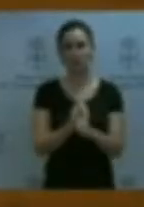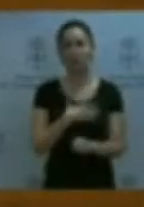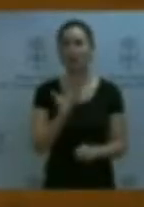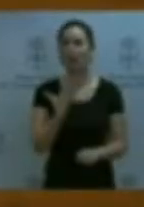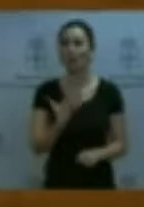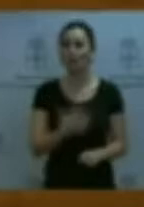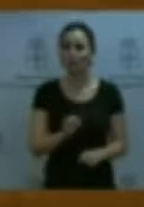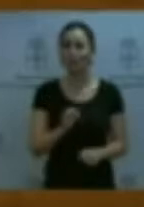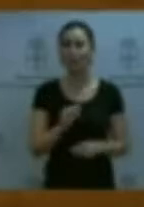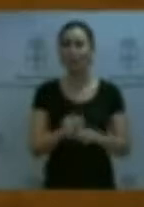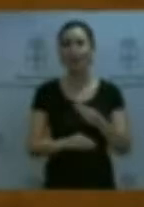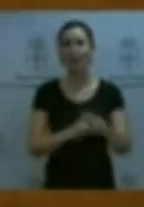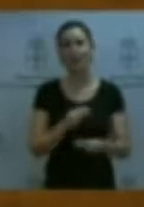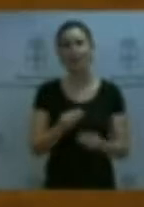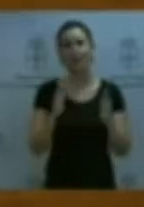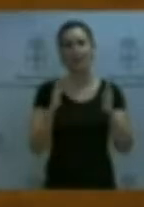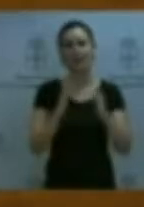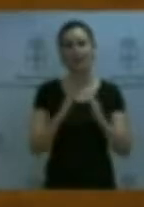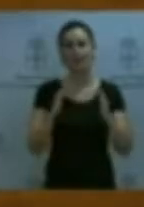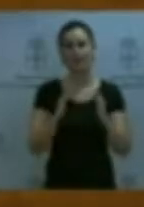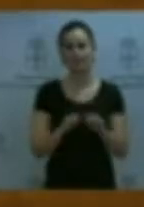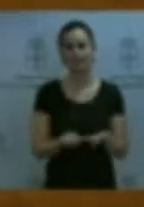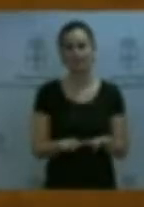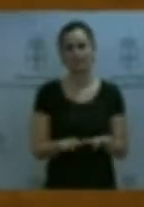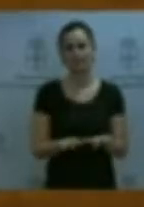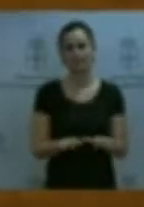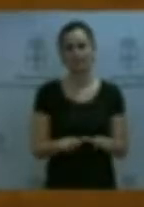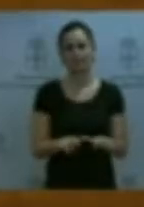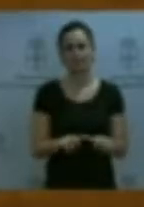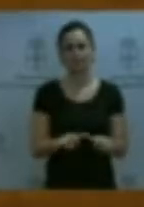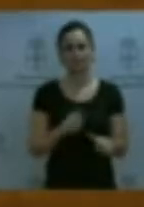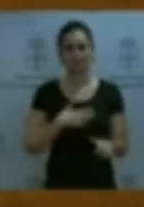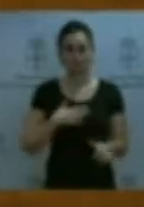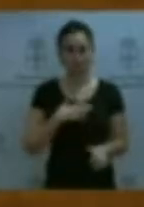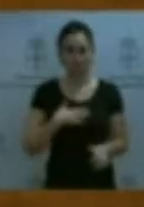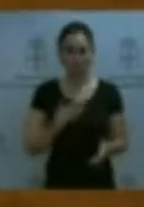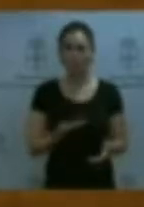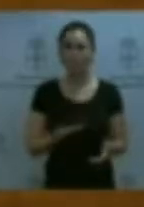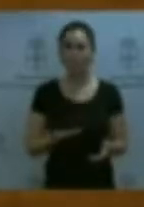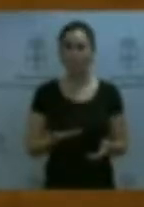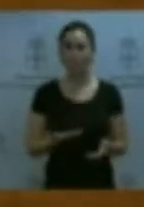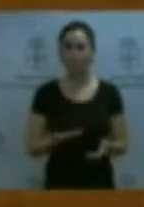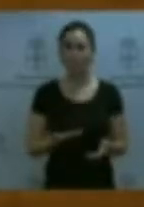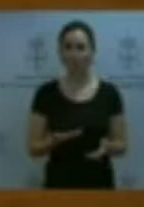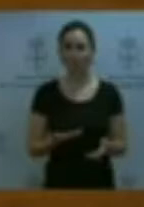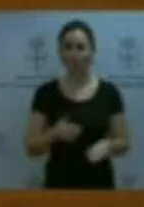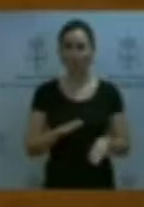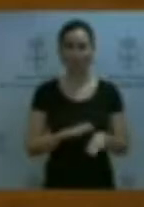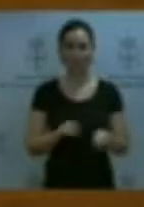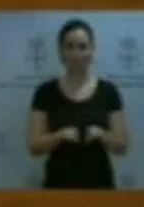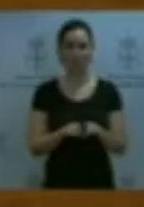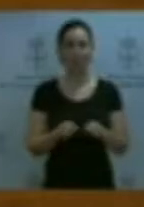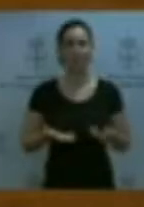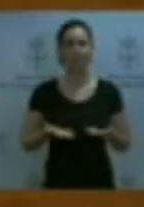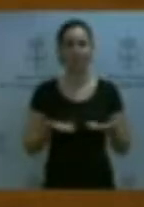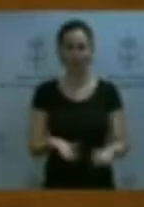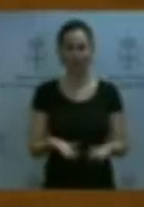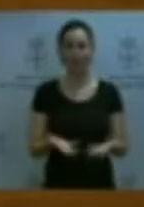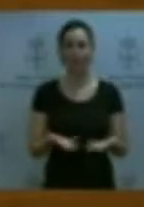perfectamente sin dañar el espíritu o afán de servicio que, de seguro, a todo funcionario